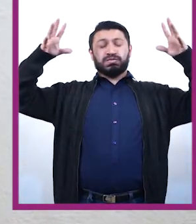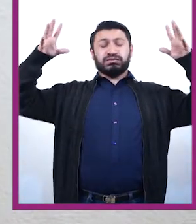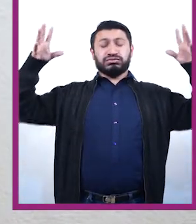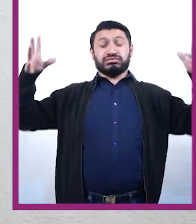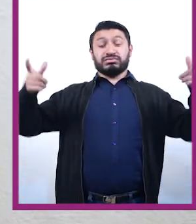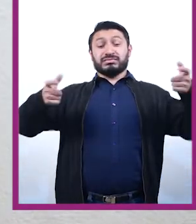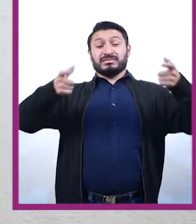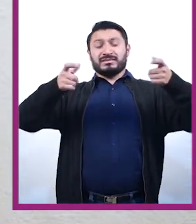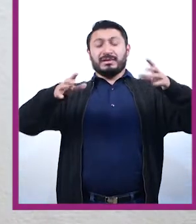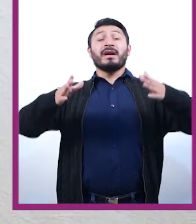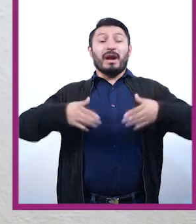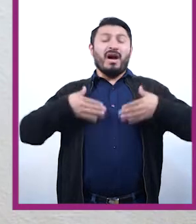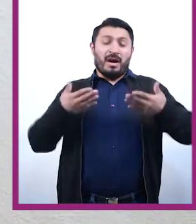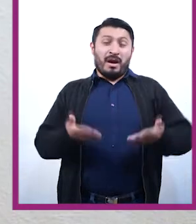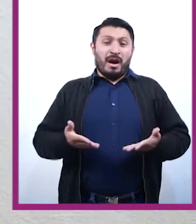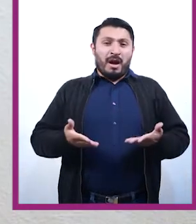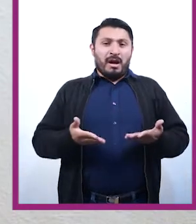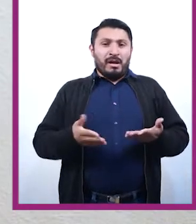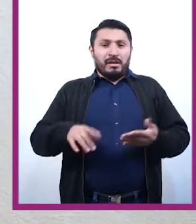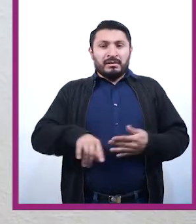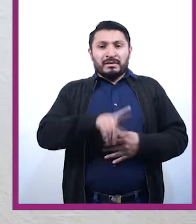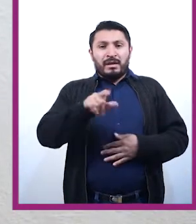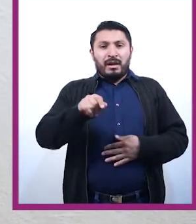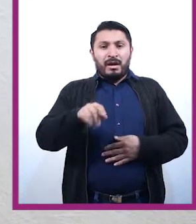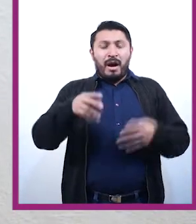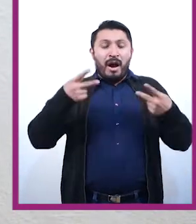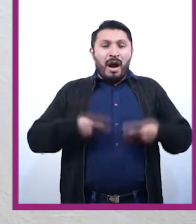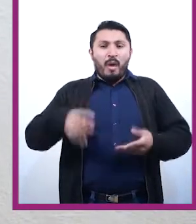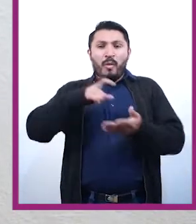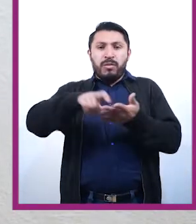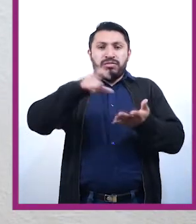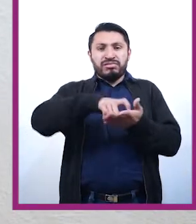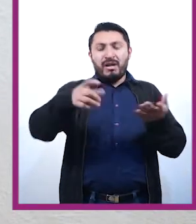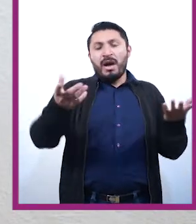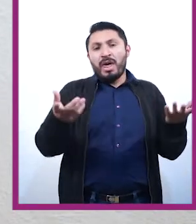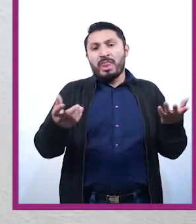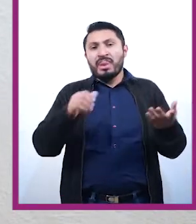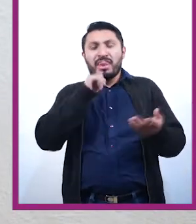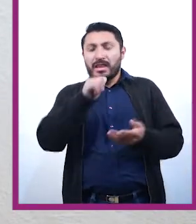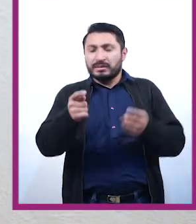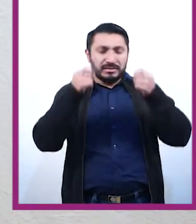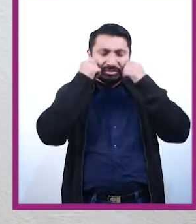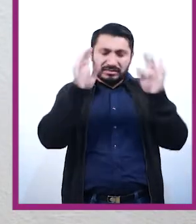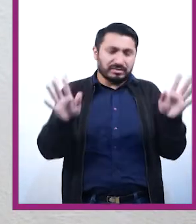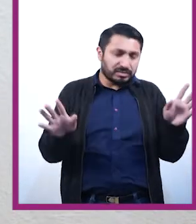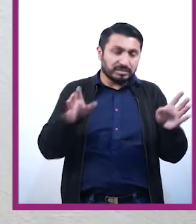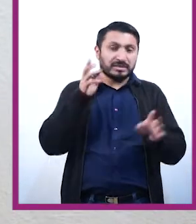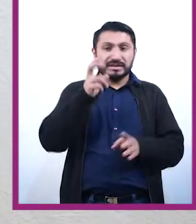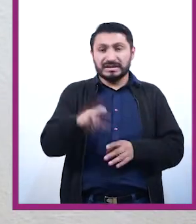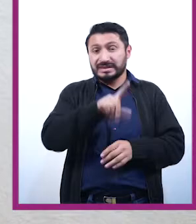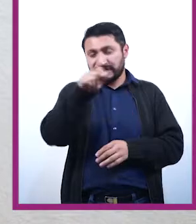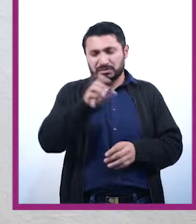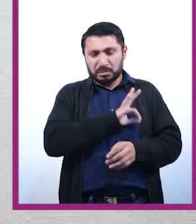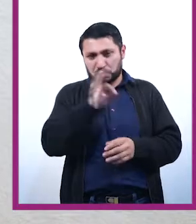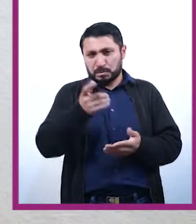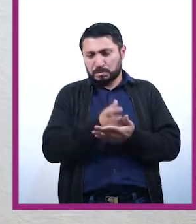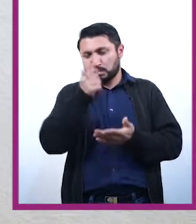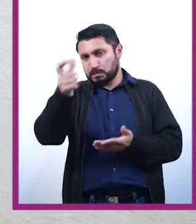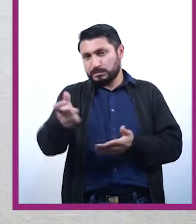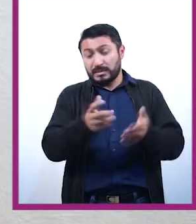desproporcionado. Como había confianza, con el paso del tiempo la gente compraba acciones sin importar su precio, el cual podía